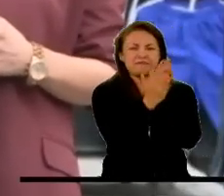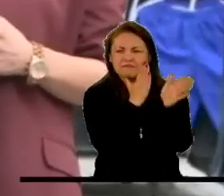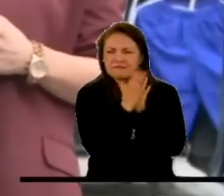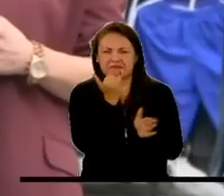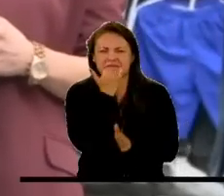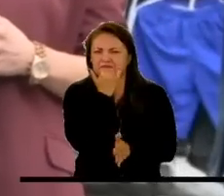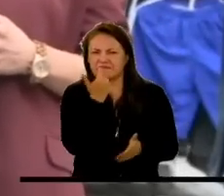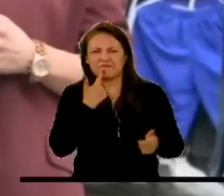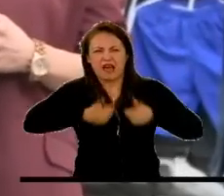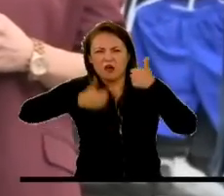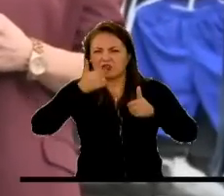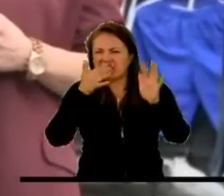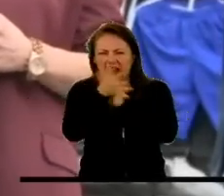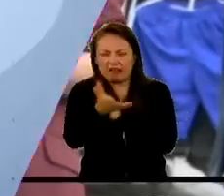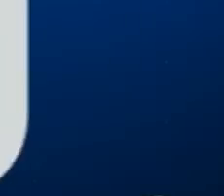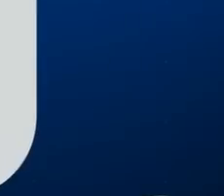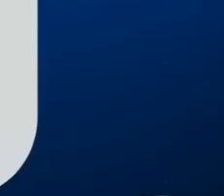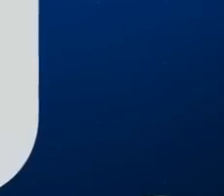las autoridades.